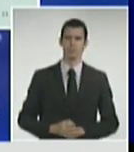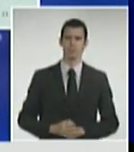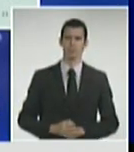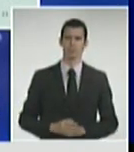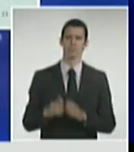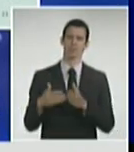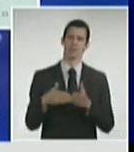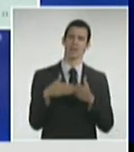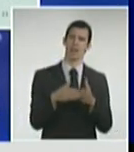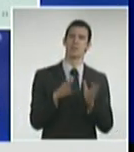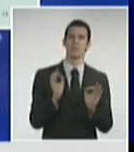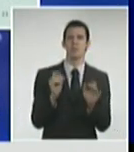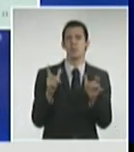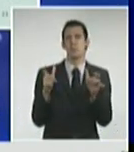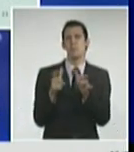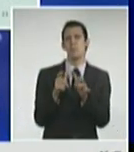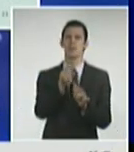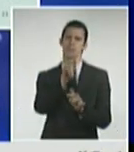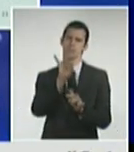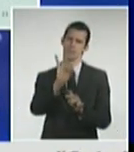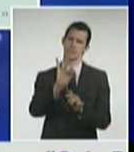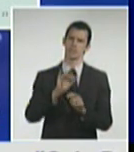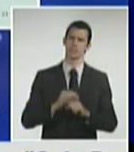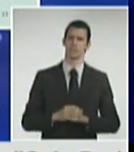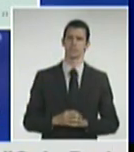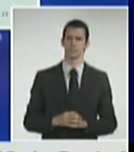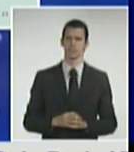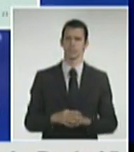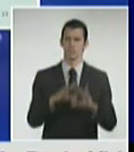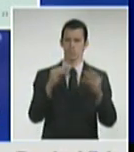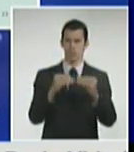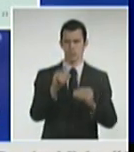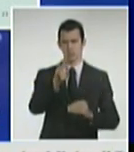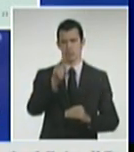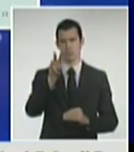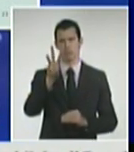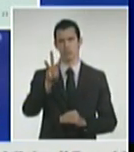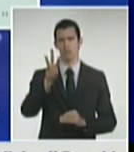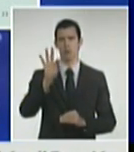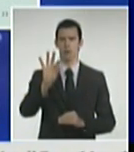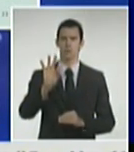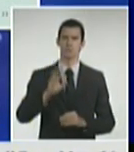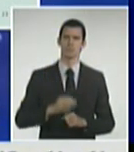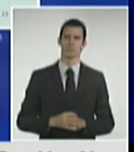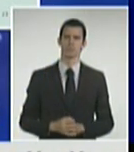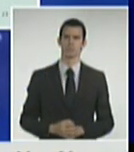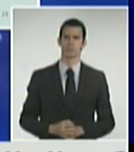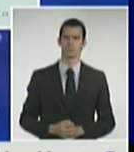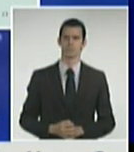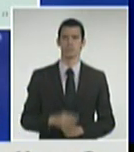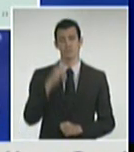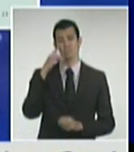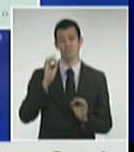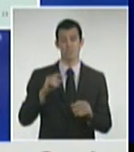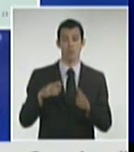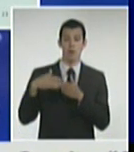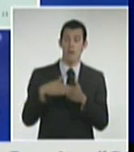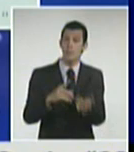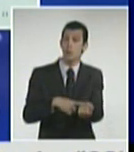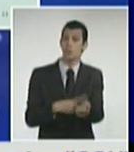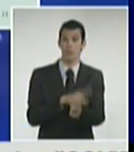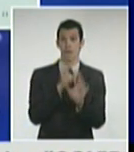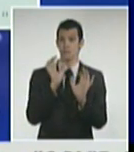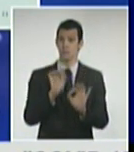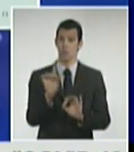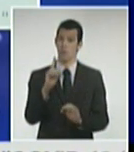de 138 elevado para la provincia de Granma. Y en el día de ayer las cifras mayores en Bayamo